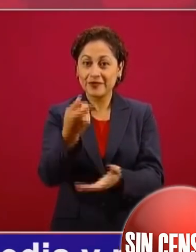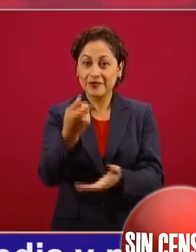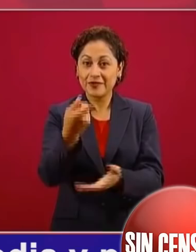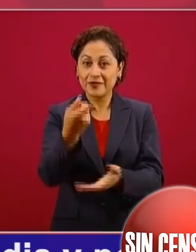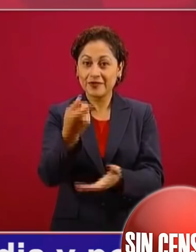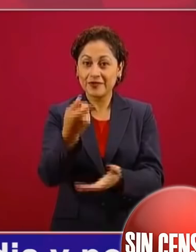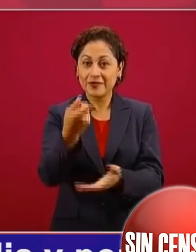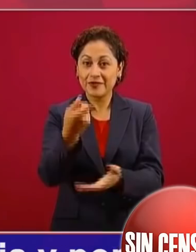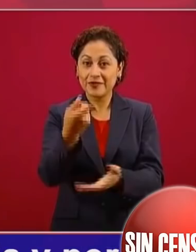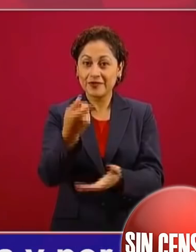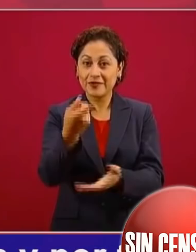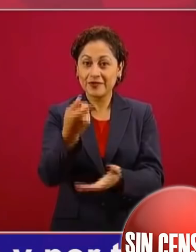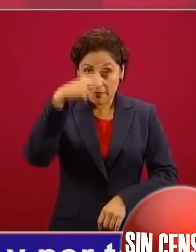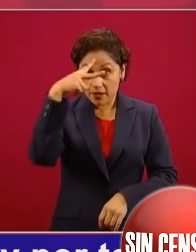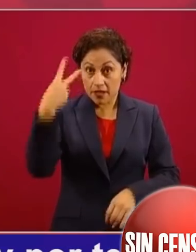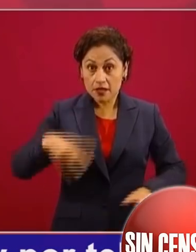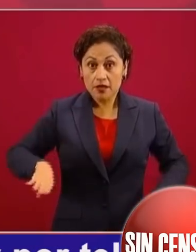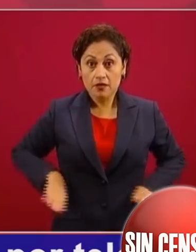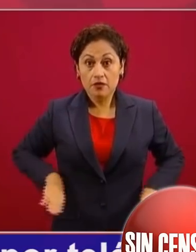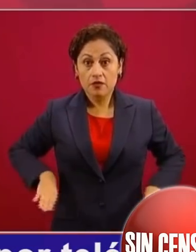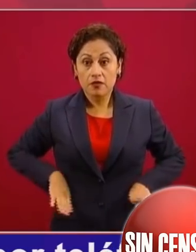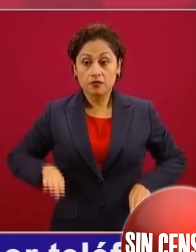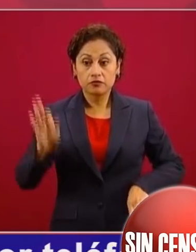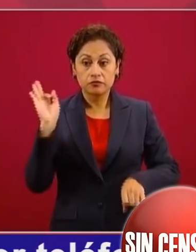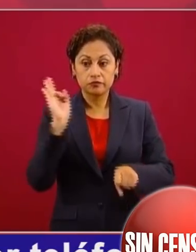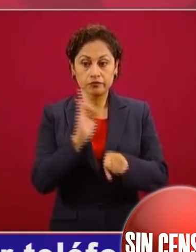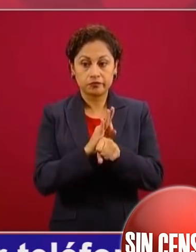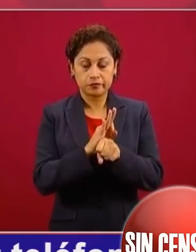están padeciendo menos. ¿Dónde nos está pegando más?